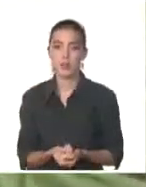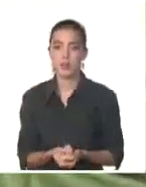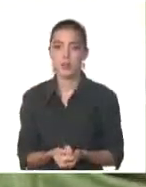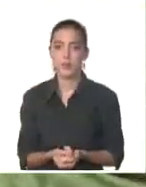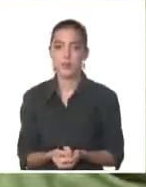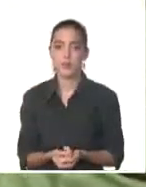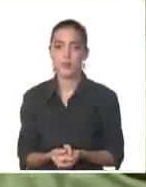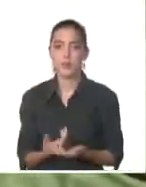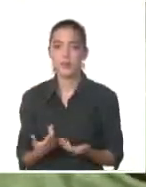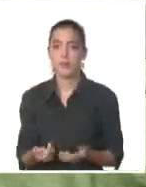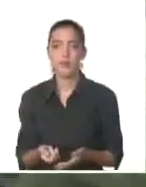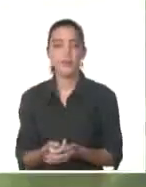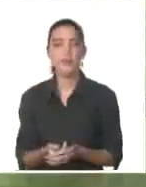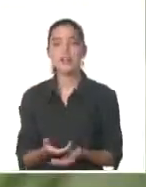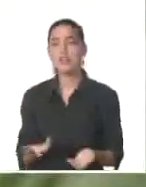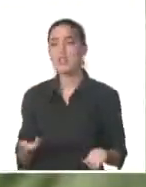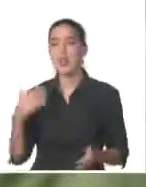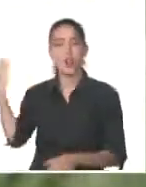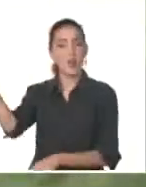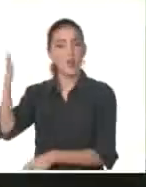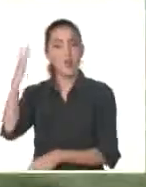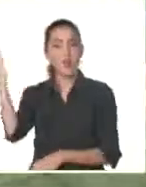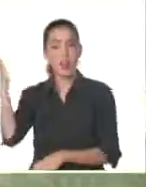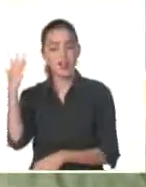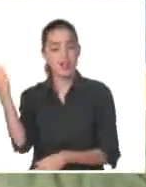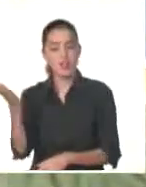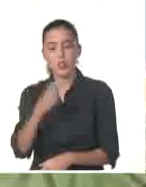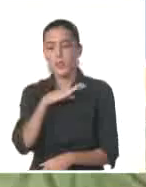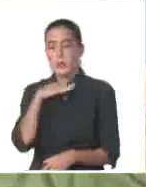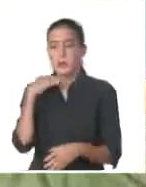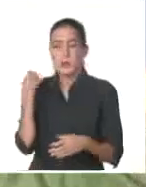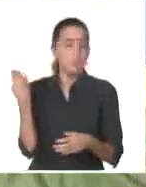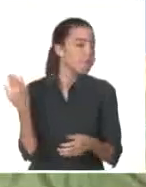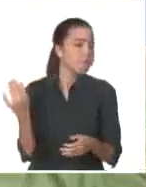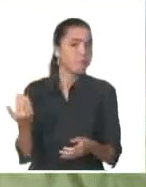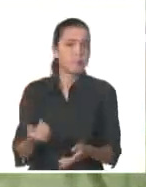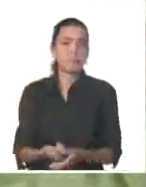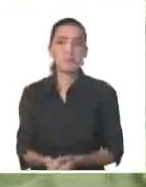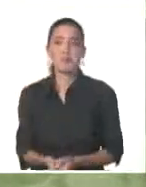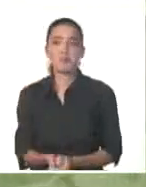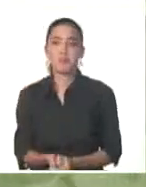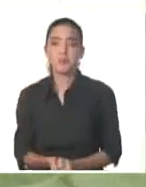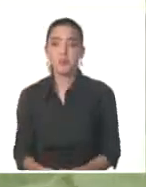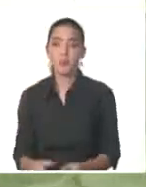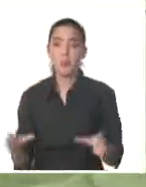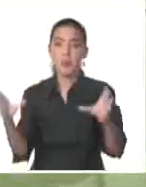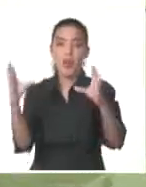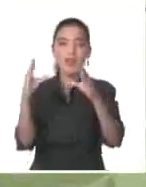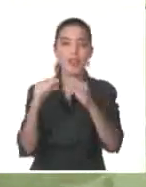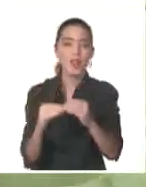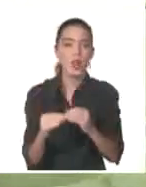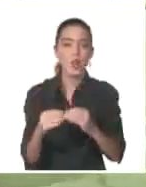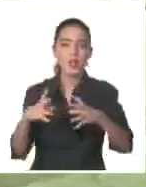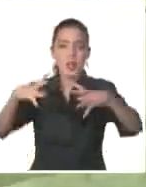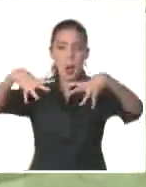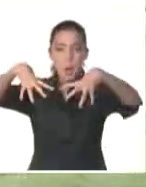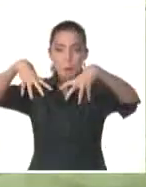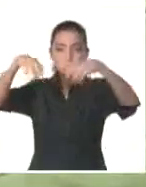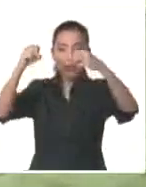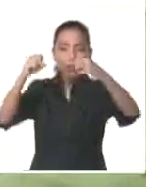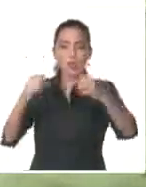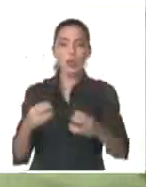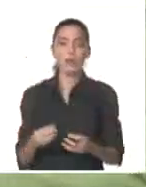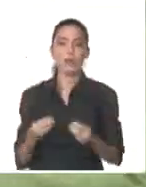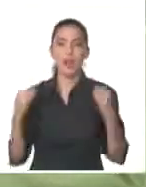Macambo sí molió, eso acabó allí. Ese es el pueblecito que está detrás de la... Sí, sí. De noche, oscuro, de noche, tirado amarrándolo arriba con sábana.